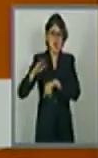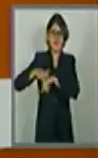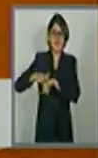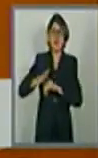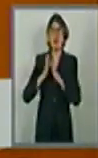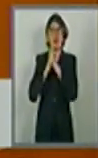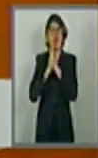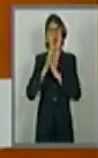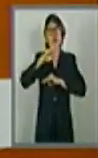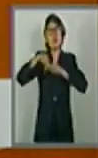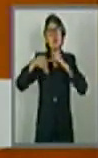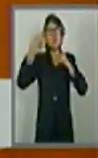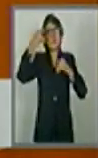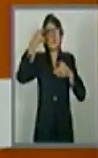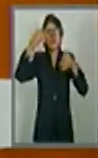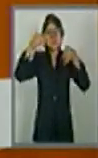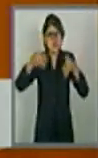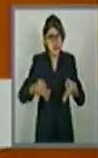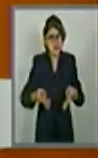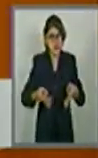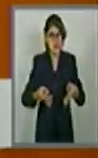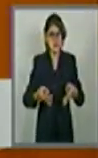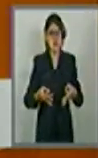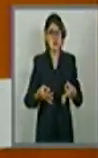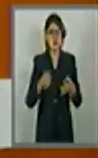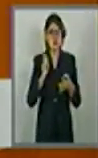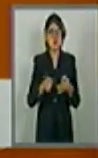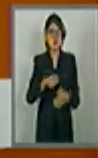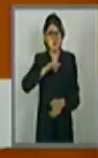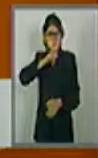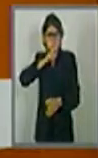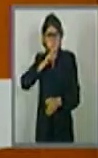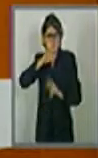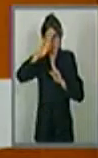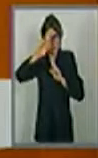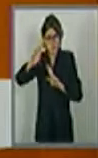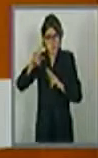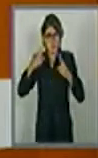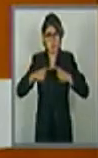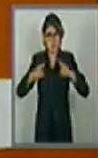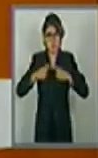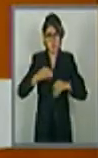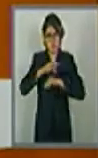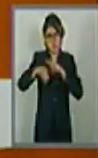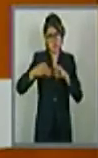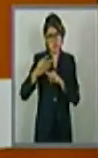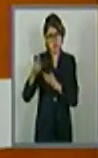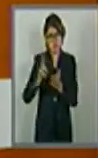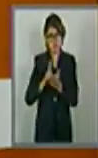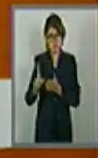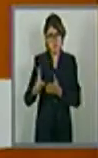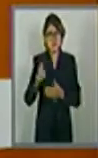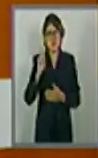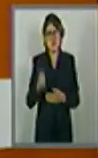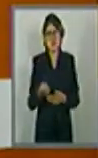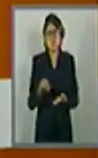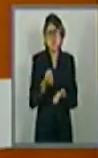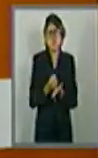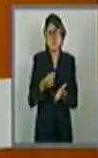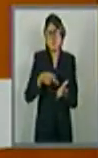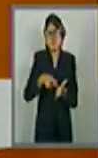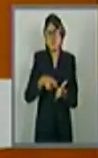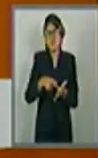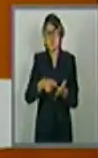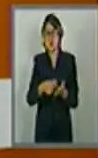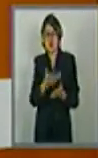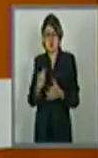reglas de neutralidad estas reglas de neutralidad obligan y ovnis y obligaron las